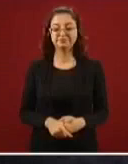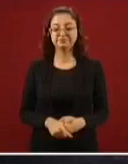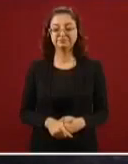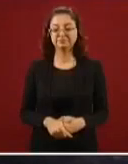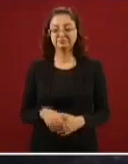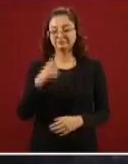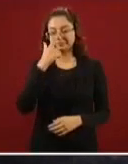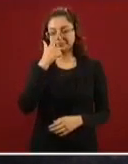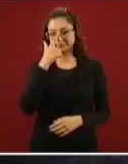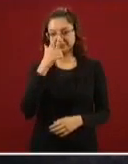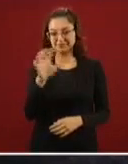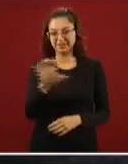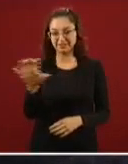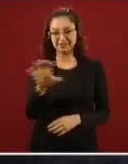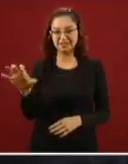$500,